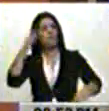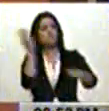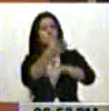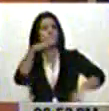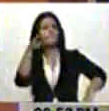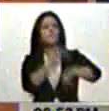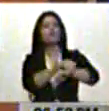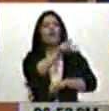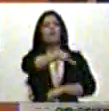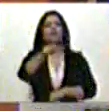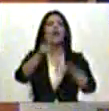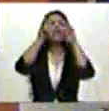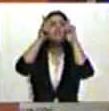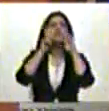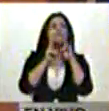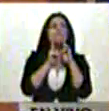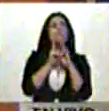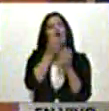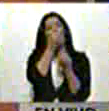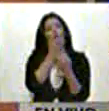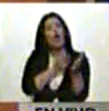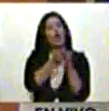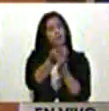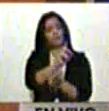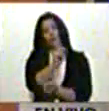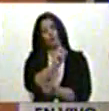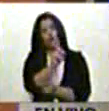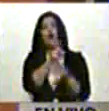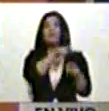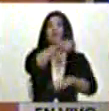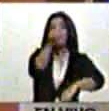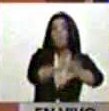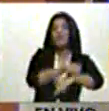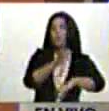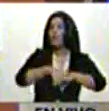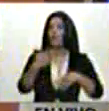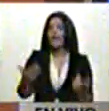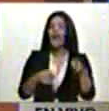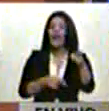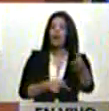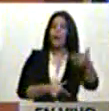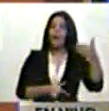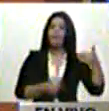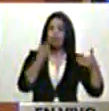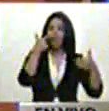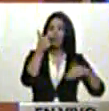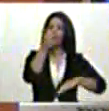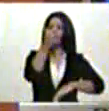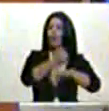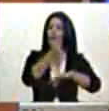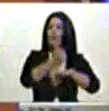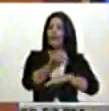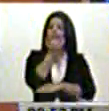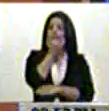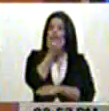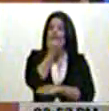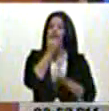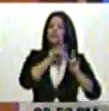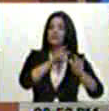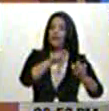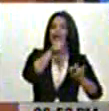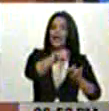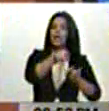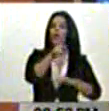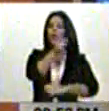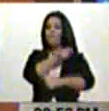bien. Los ciudadanos en proceso de investigación han sido encargados de llevar alimentos a precios justos